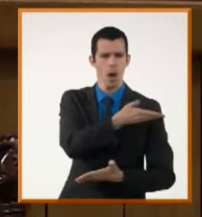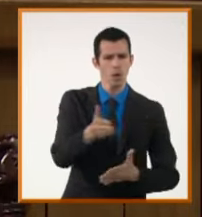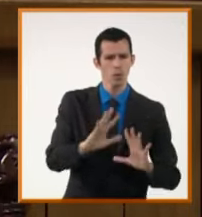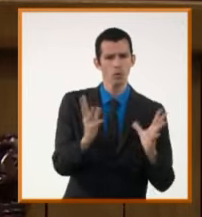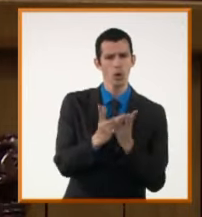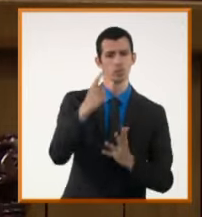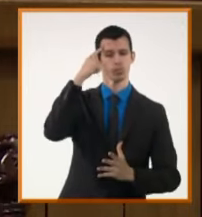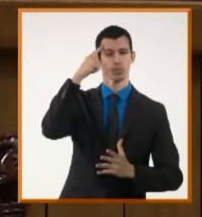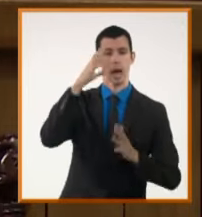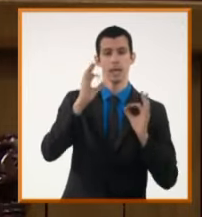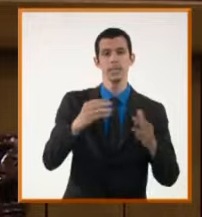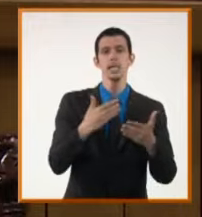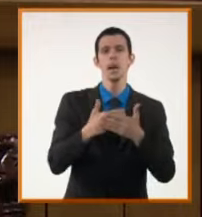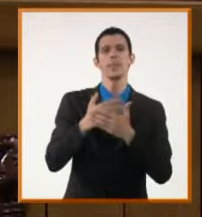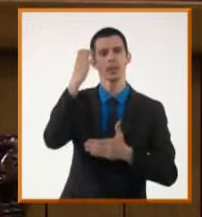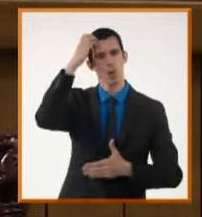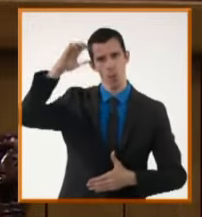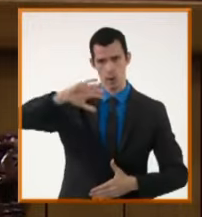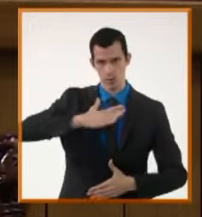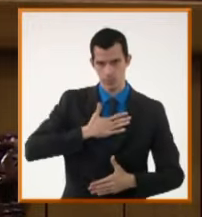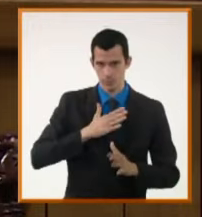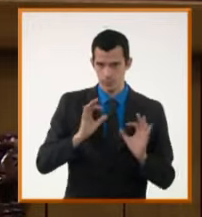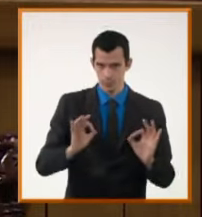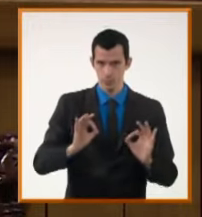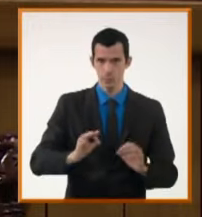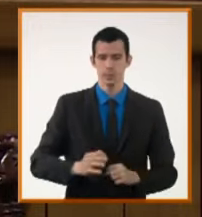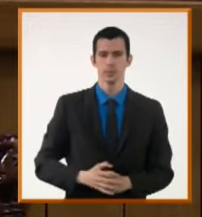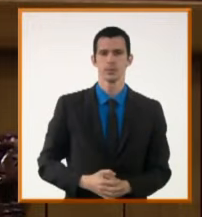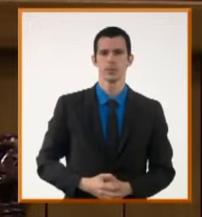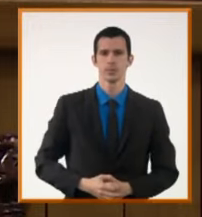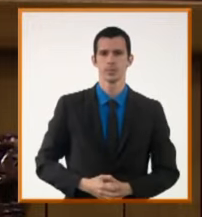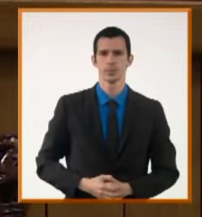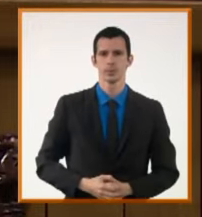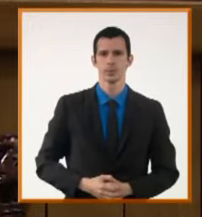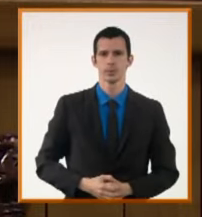Entonces, ¿qué hemos dicho? Nosotros tenemos que defender los intereses del pueblo,